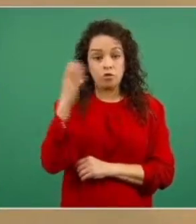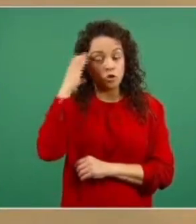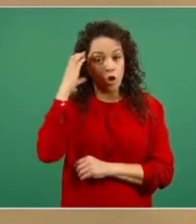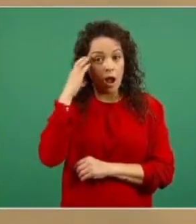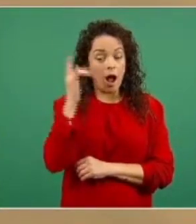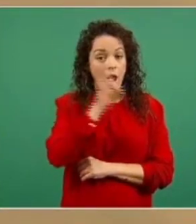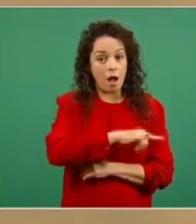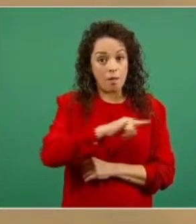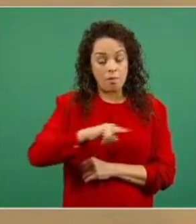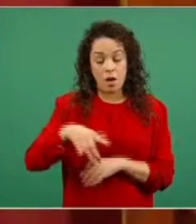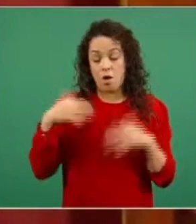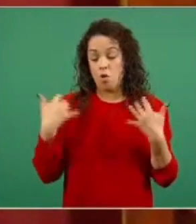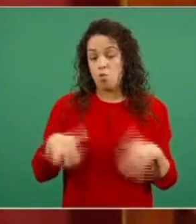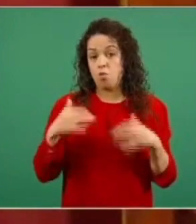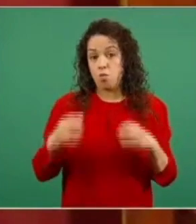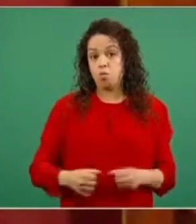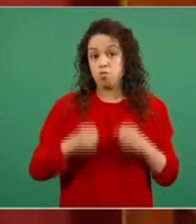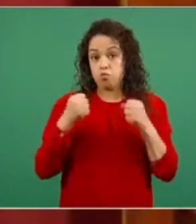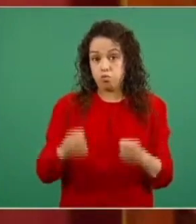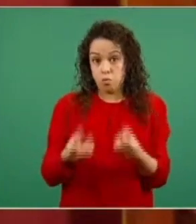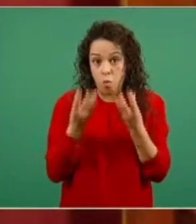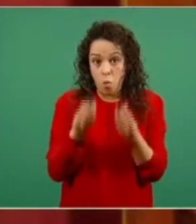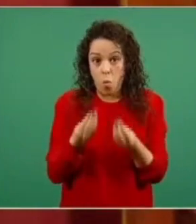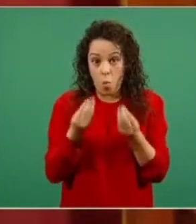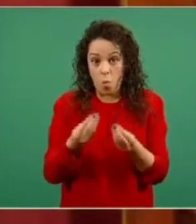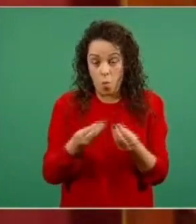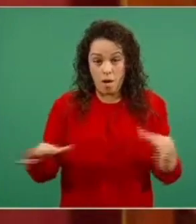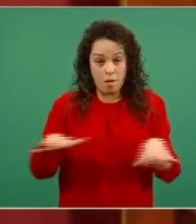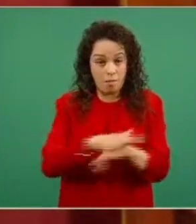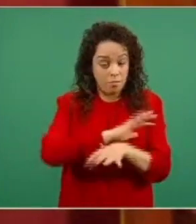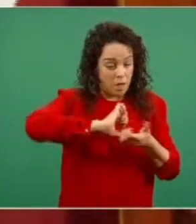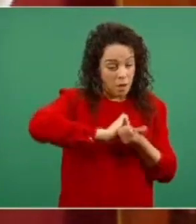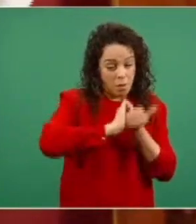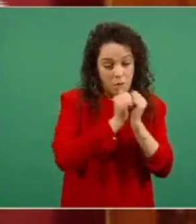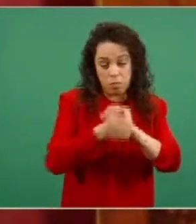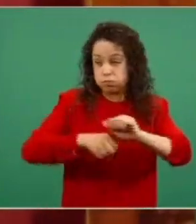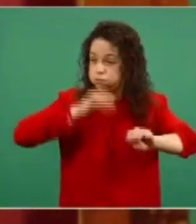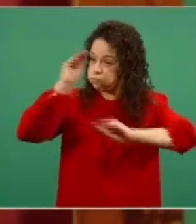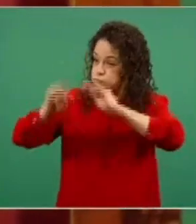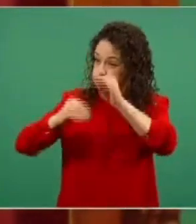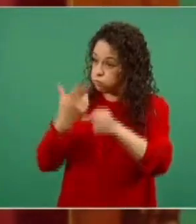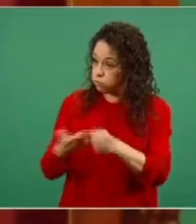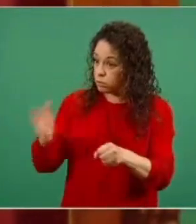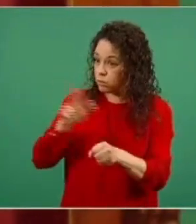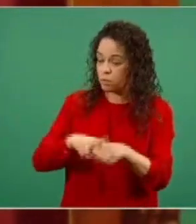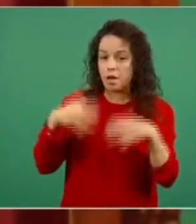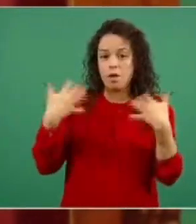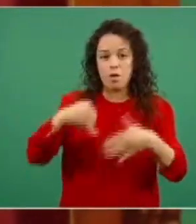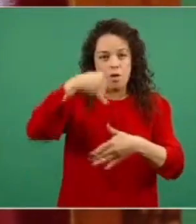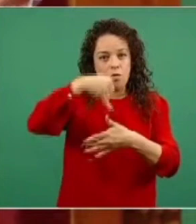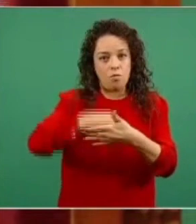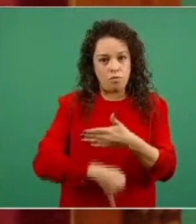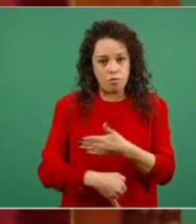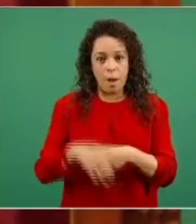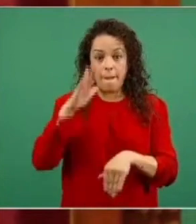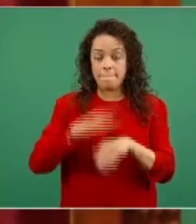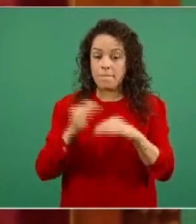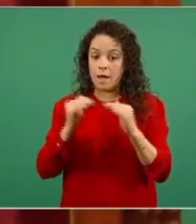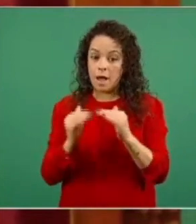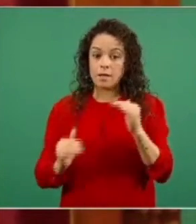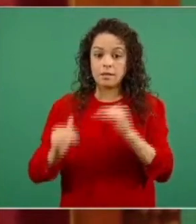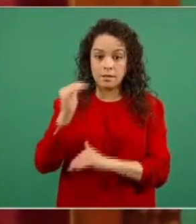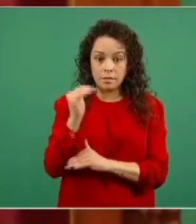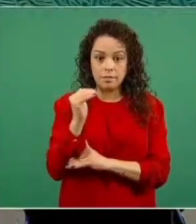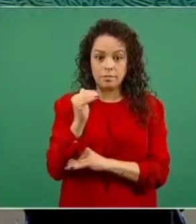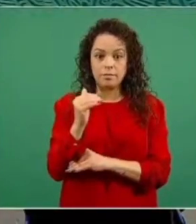como lo mencionaba Ruy, la reconversión de todo el sector ha sido muy profunda y estamos creciendo 150 camas más, son 14